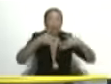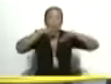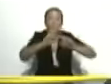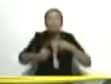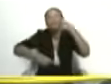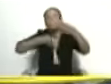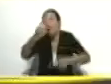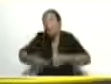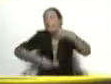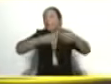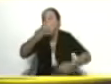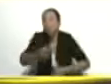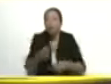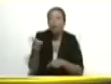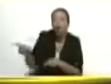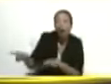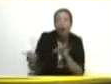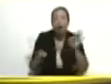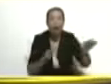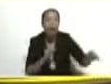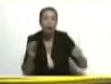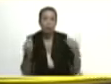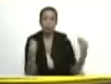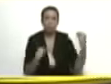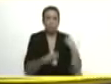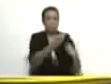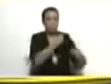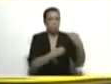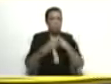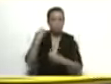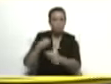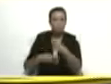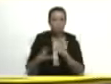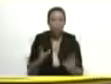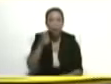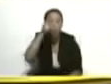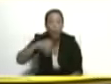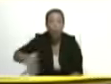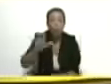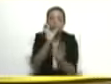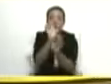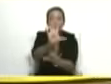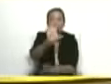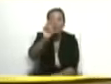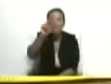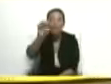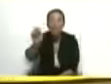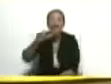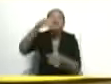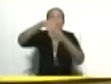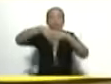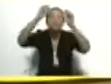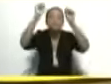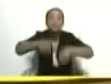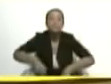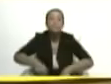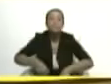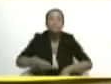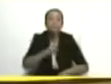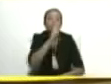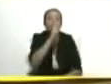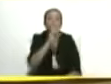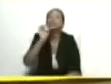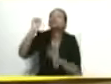pospusieran, por aquí, por allá. Y el Poder Electoral dijo, las elecciones van. Y